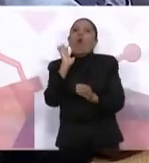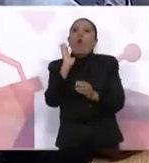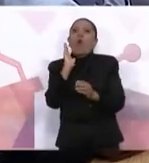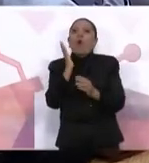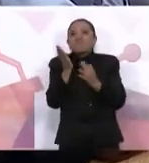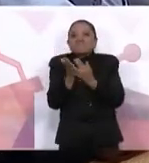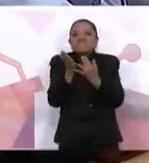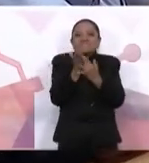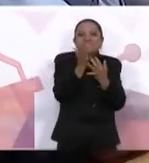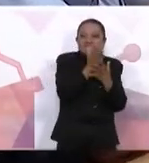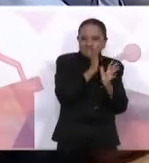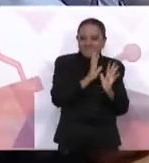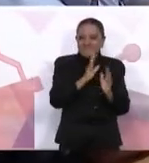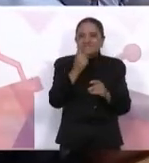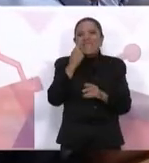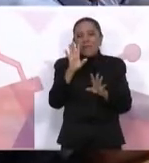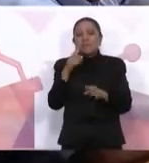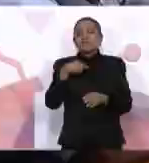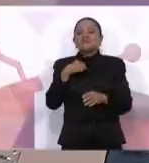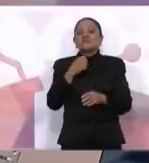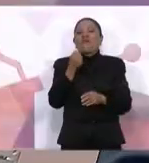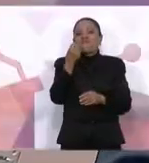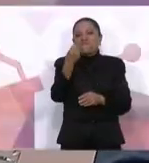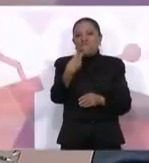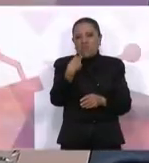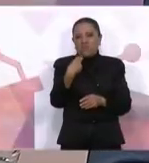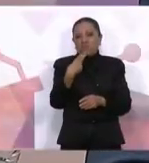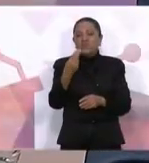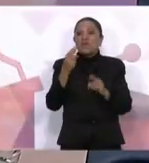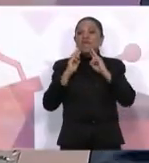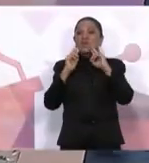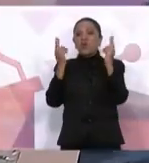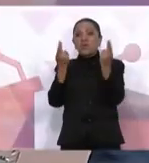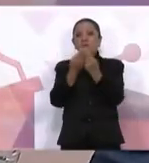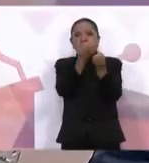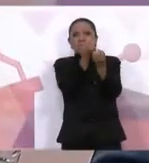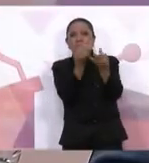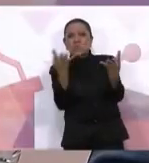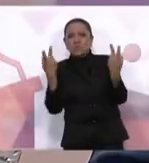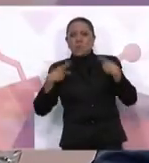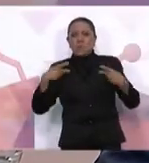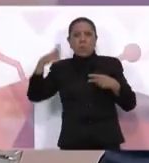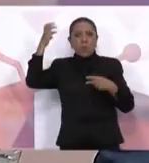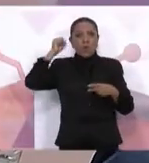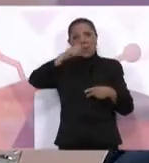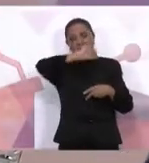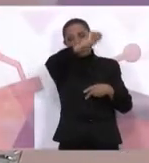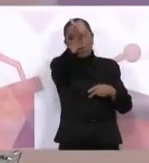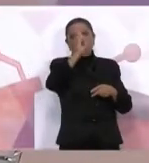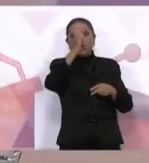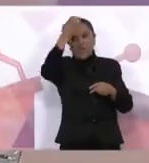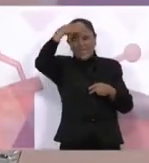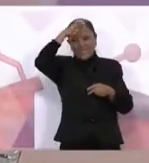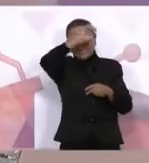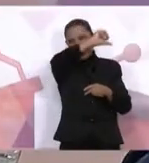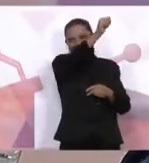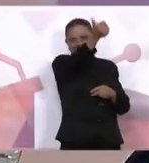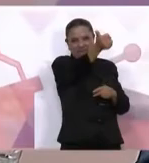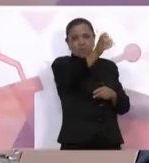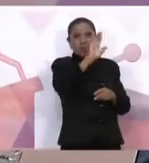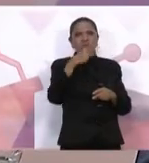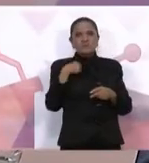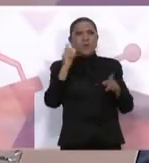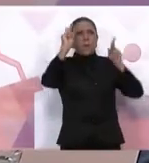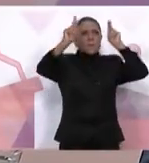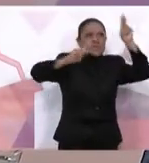la fortuna de reunirme con un numeroso grupo de morelenses en el extranjero los visité con la intención de conocer precisamente y visite a